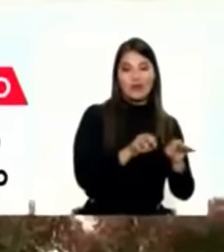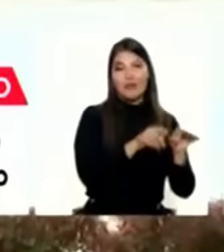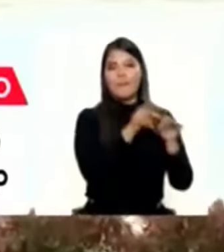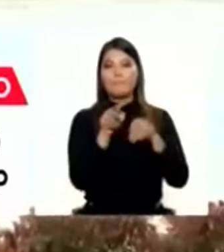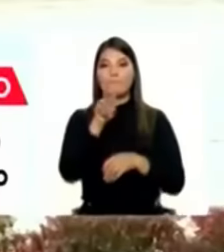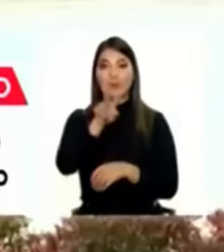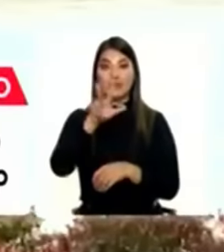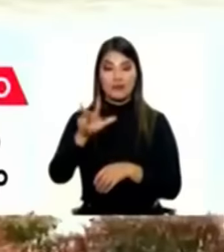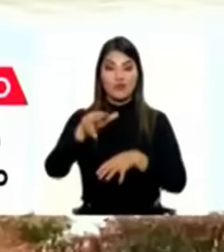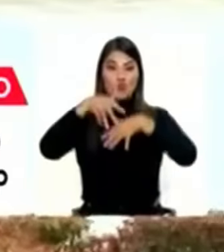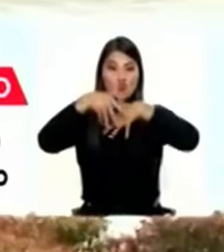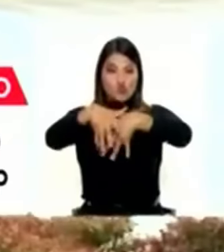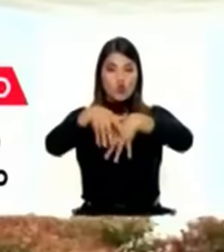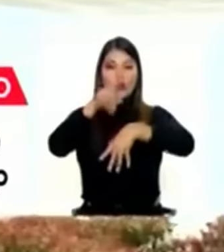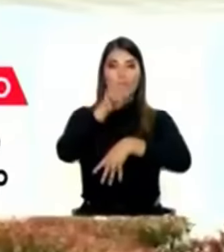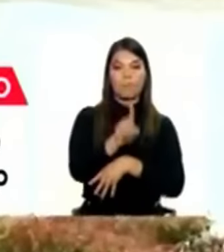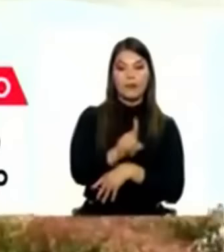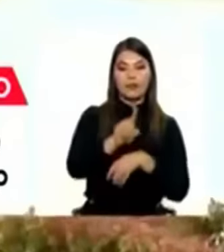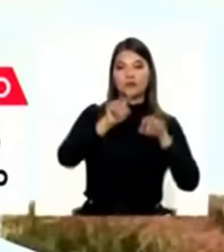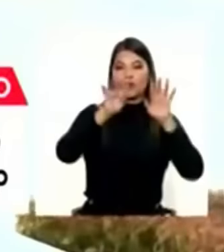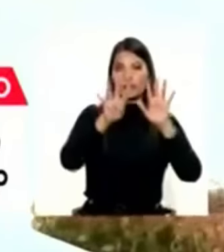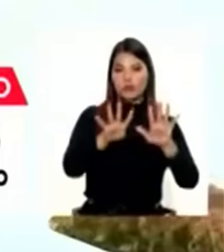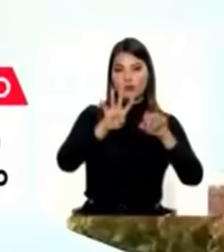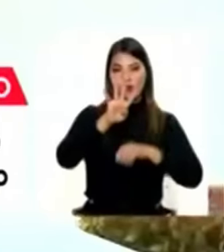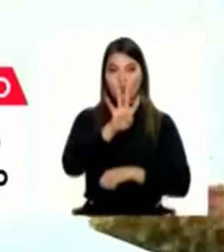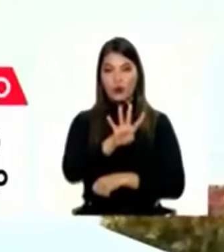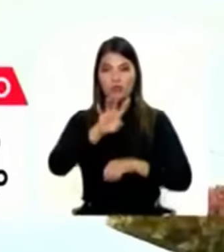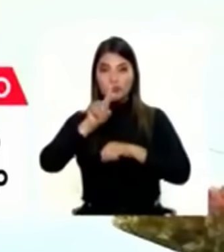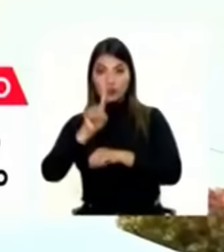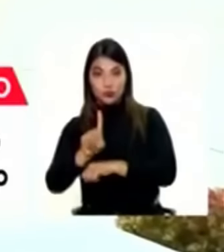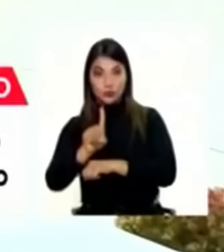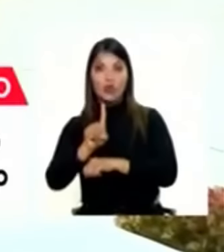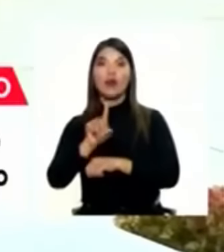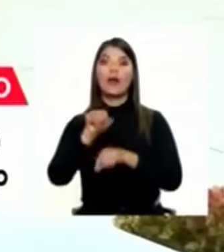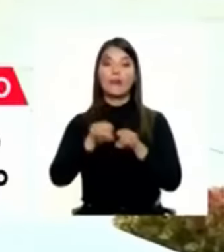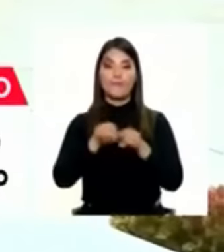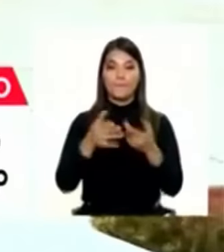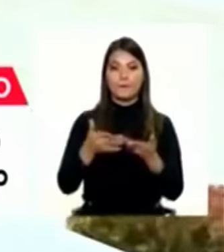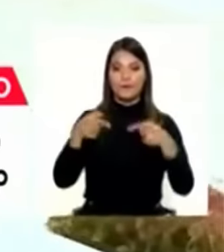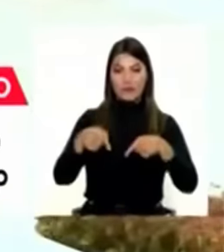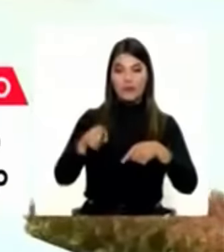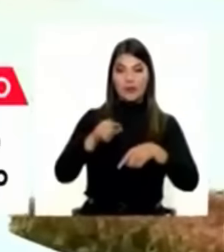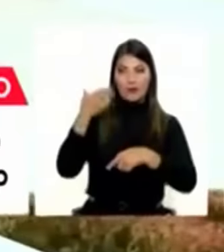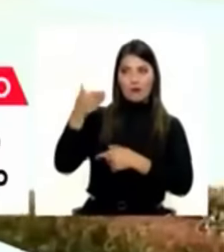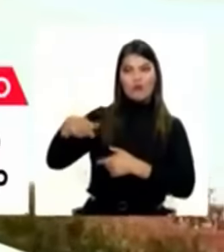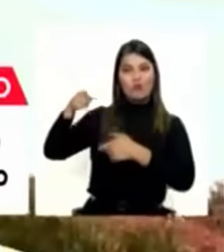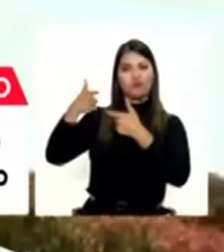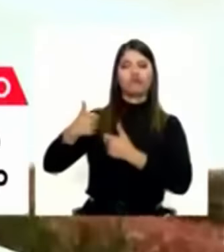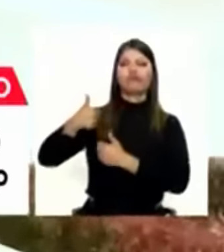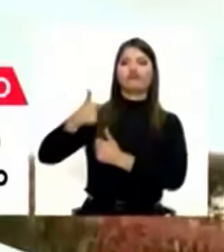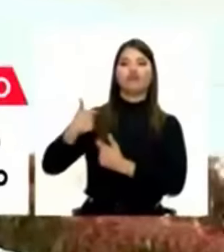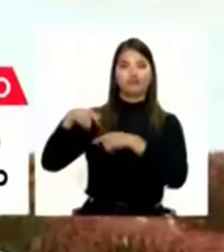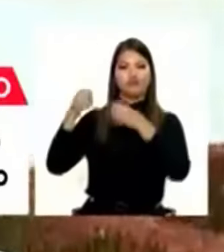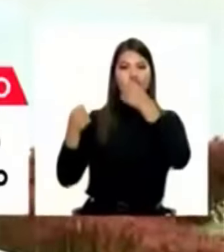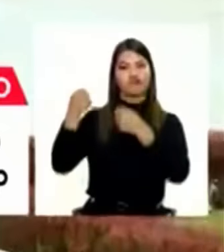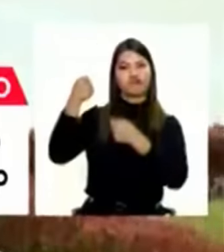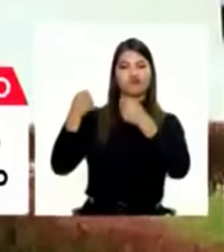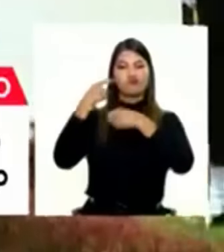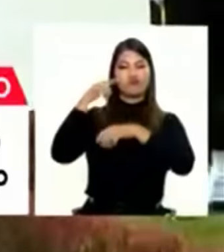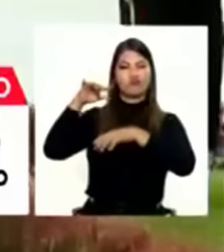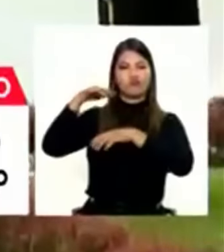23 de julio de 1941 donde el capitán José Abelardo